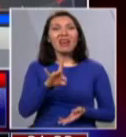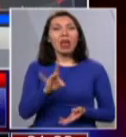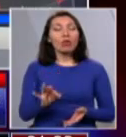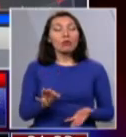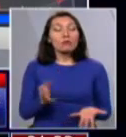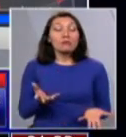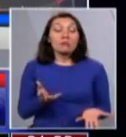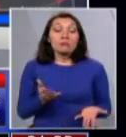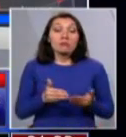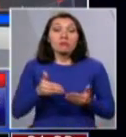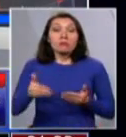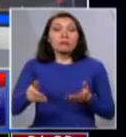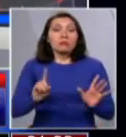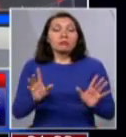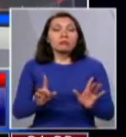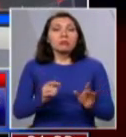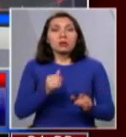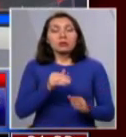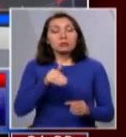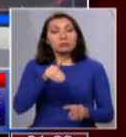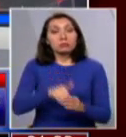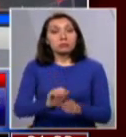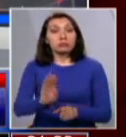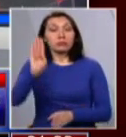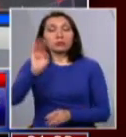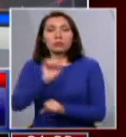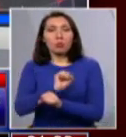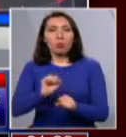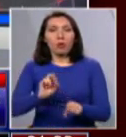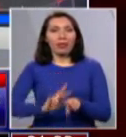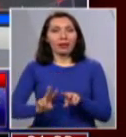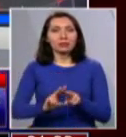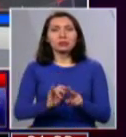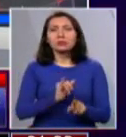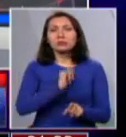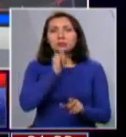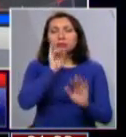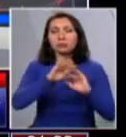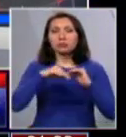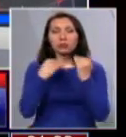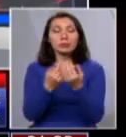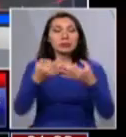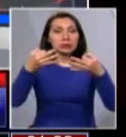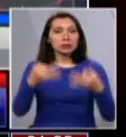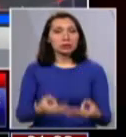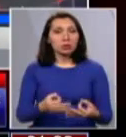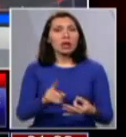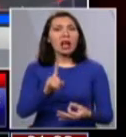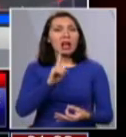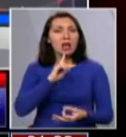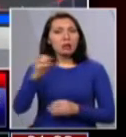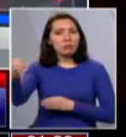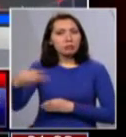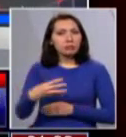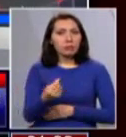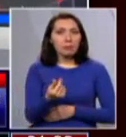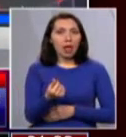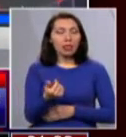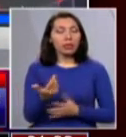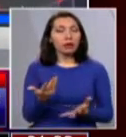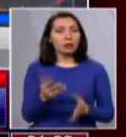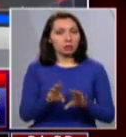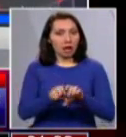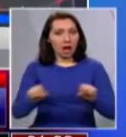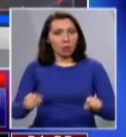de que evidentemente el candidato no puede hacerlo porque no tiene el detalle exacto con la seguridad y la certeza de quienes le depositaron estaría de acuerdo